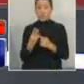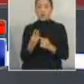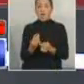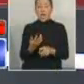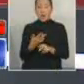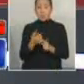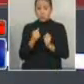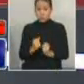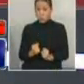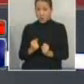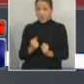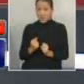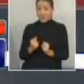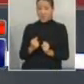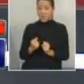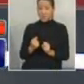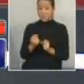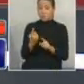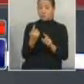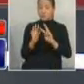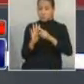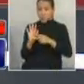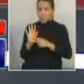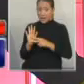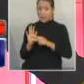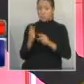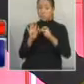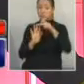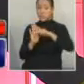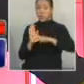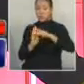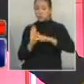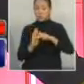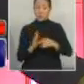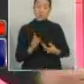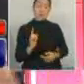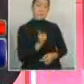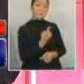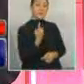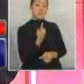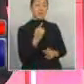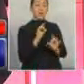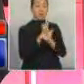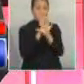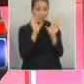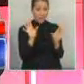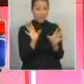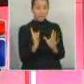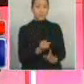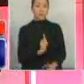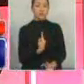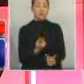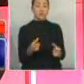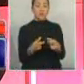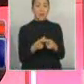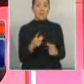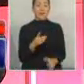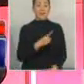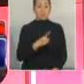hay efectivamente en la Cámara Alta para modificar el proyecto? Mira, lo primero que hay que aclarar es que nosotros en la Cámara de